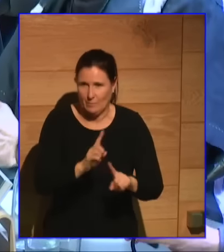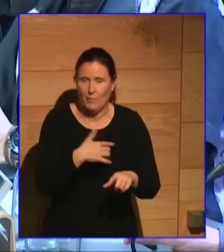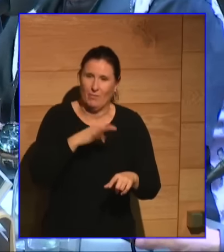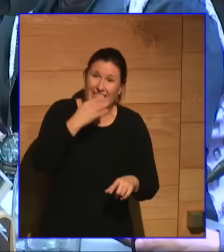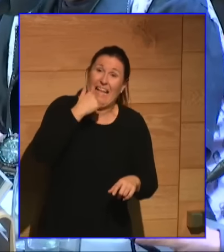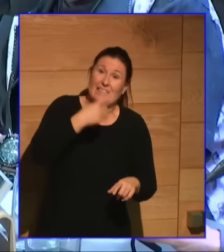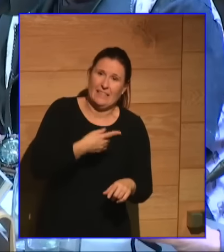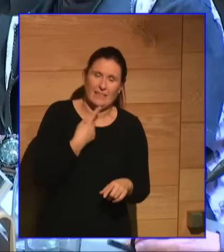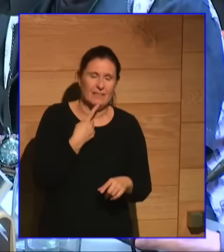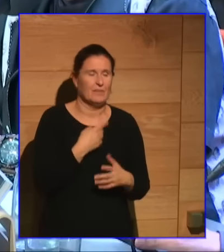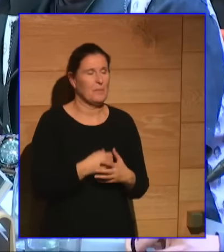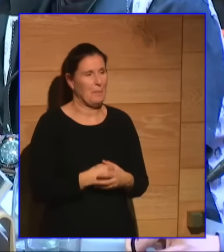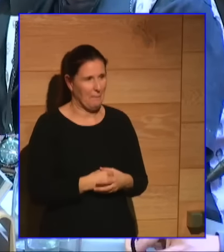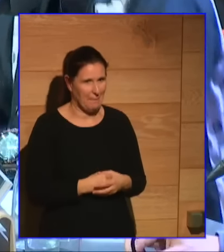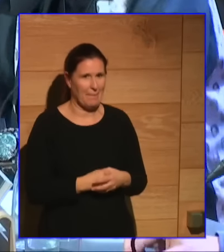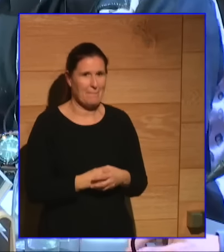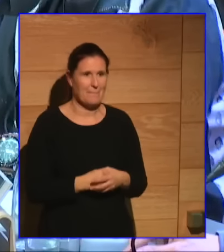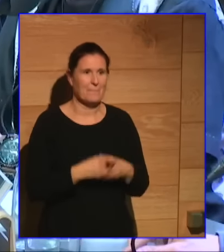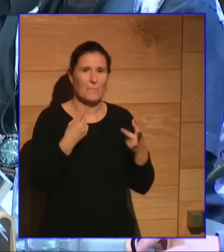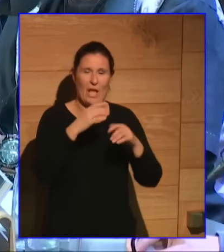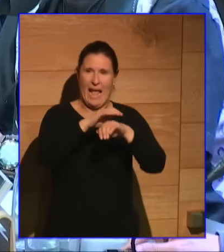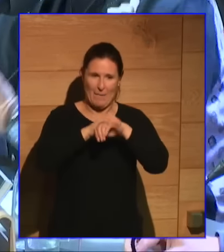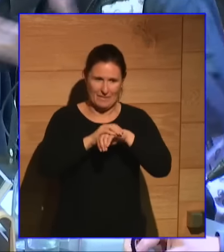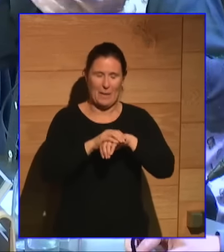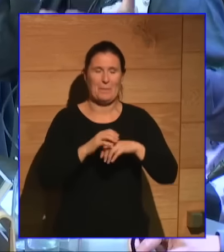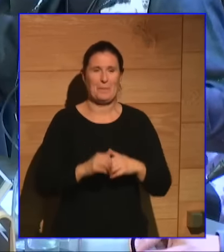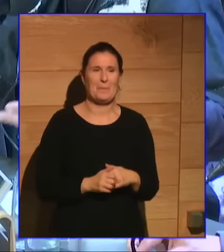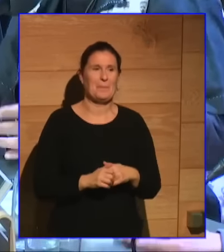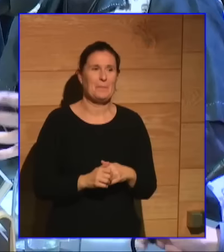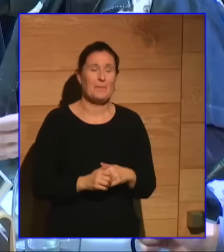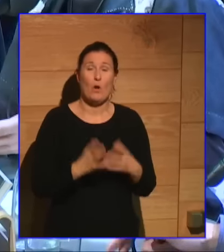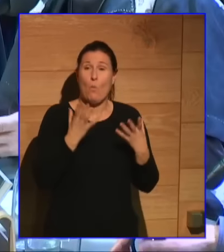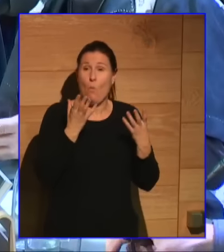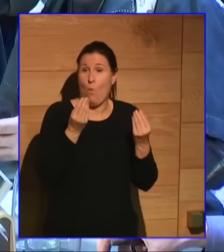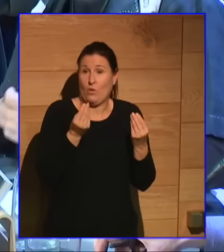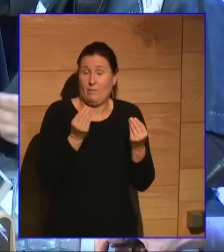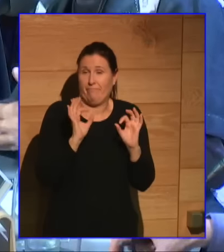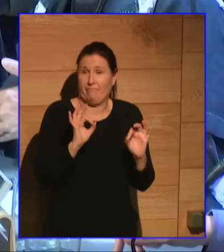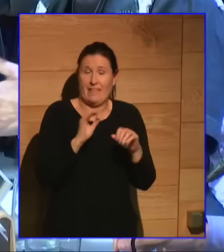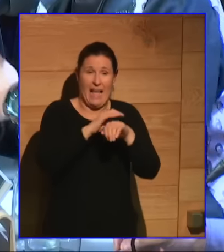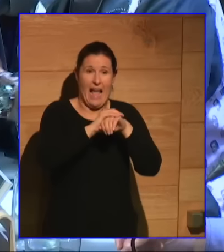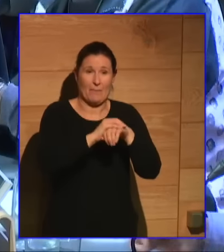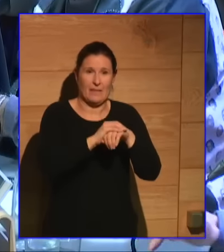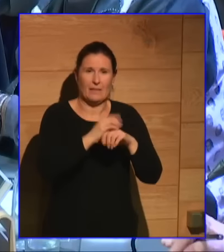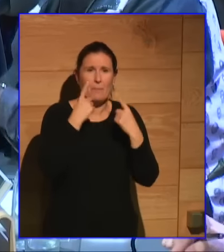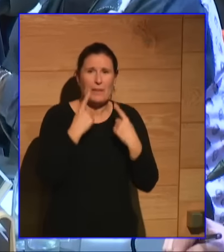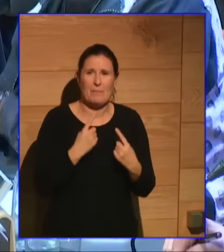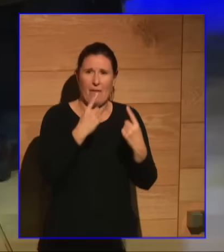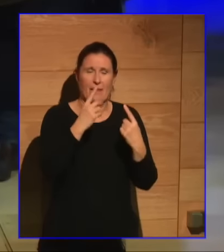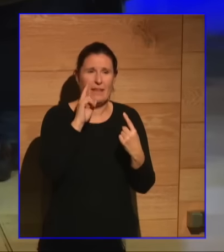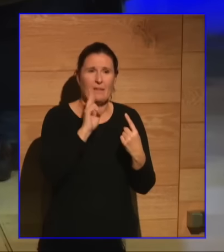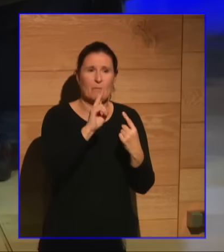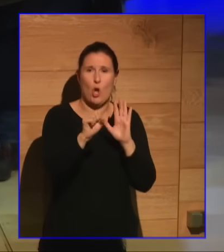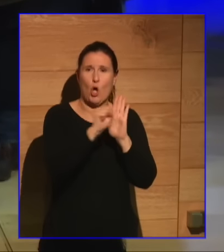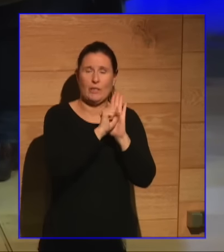Claro. Muy bien. Amistad, que como yo en no tantas ocasiones es la primera vez que vemos